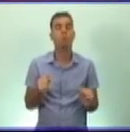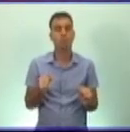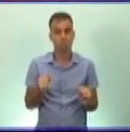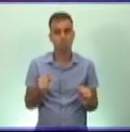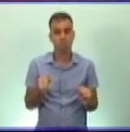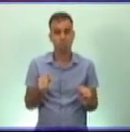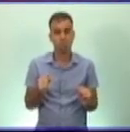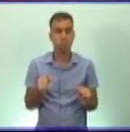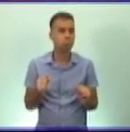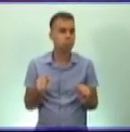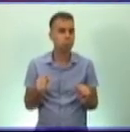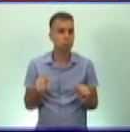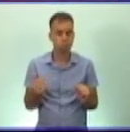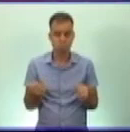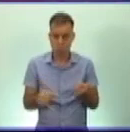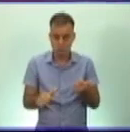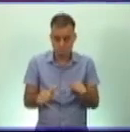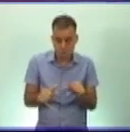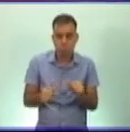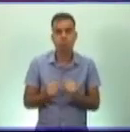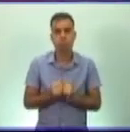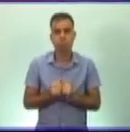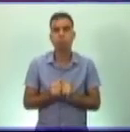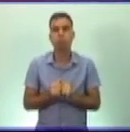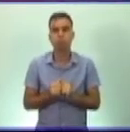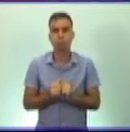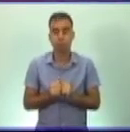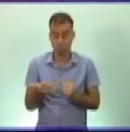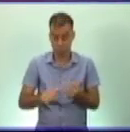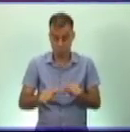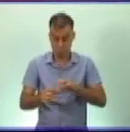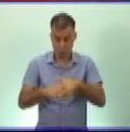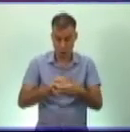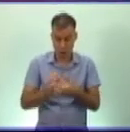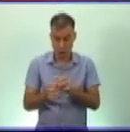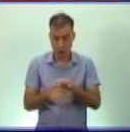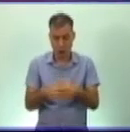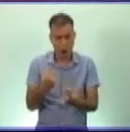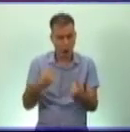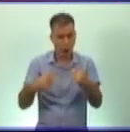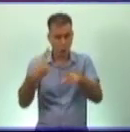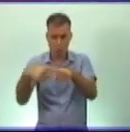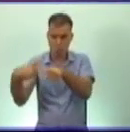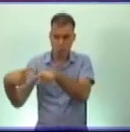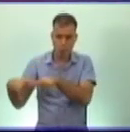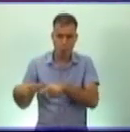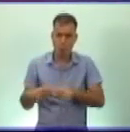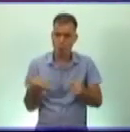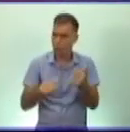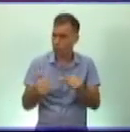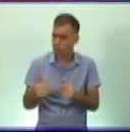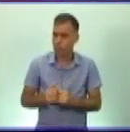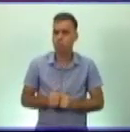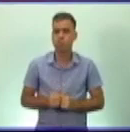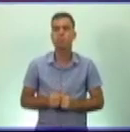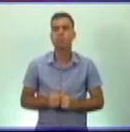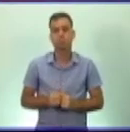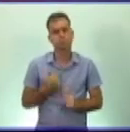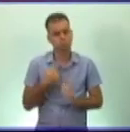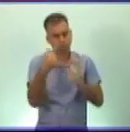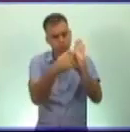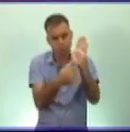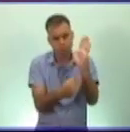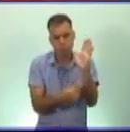no metal, también con el dioxígeno y la reacción del dioxígeno con algunas sustancias compuestas. Pero precisemos algunos aspectos.